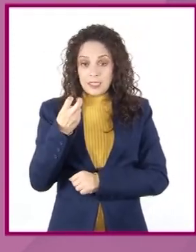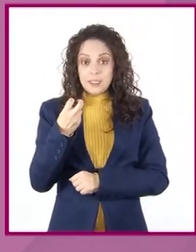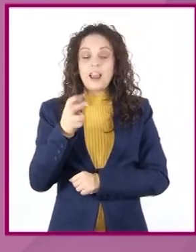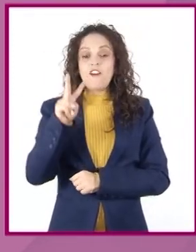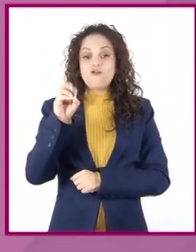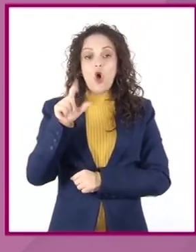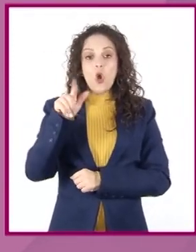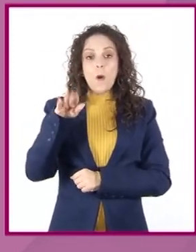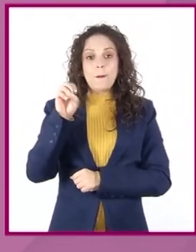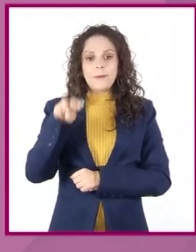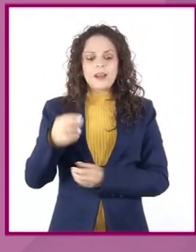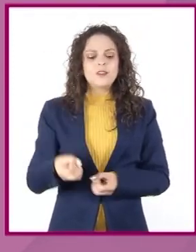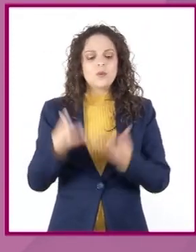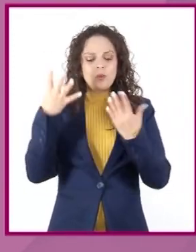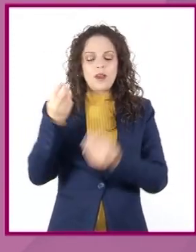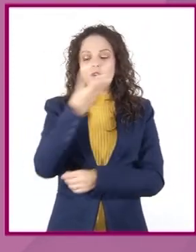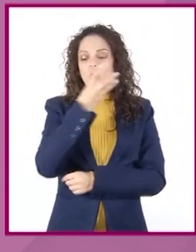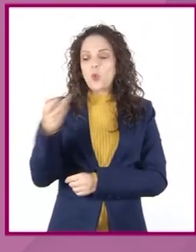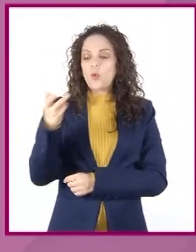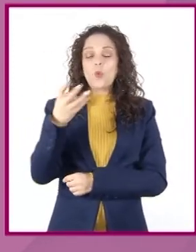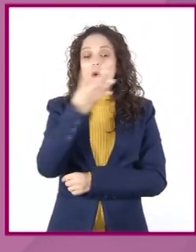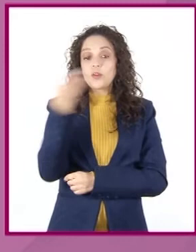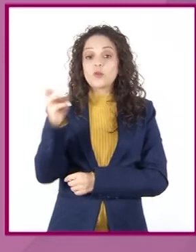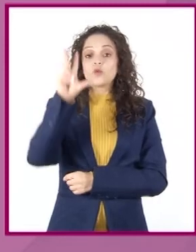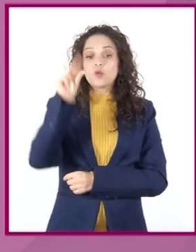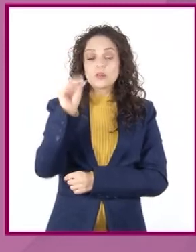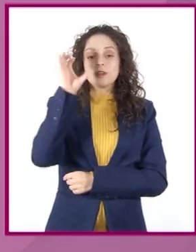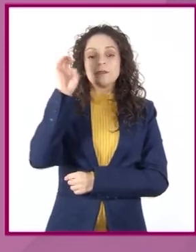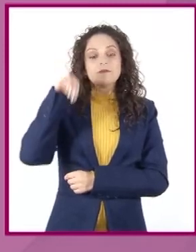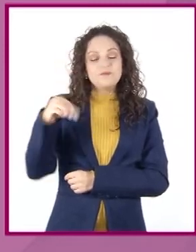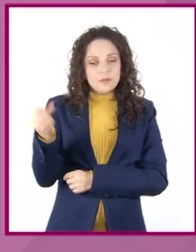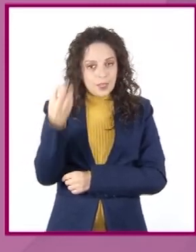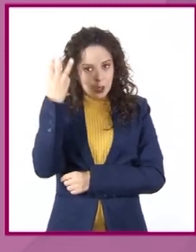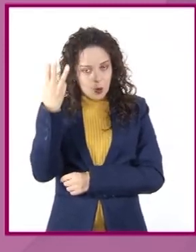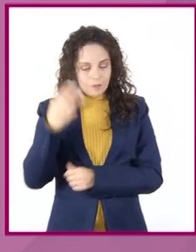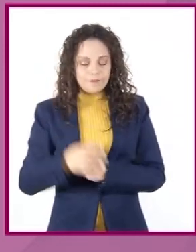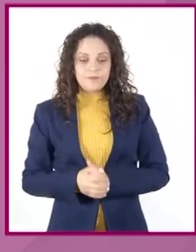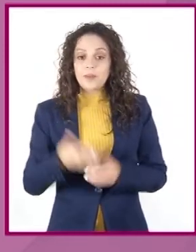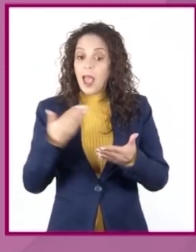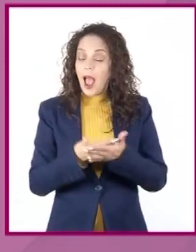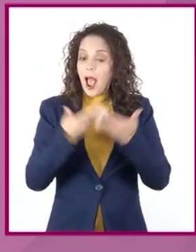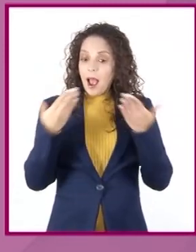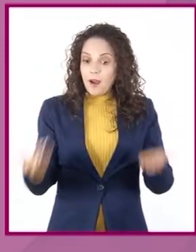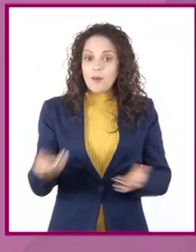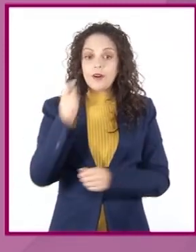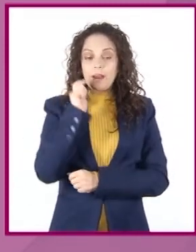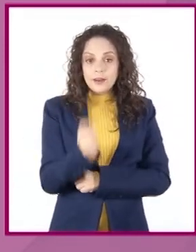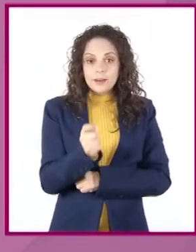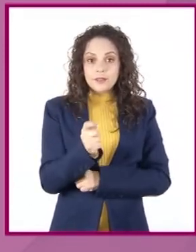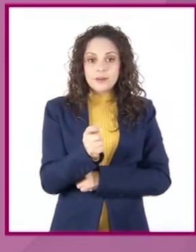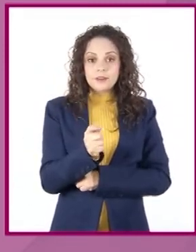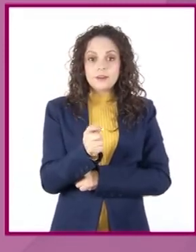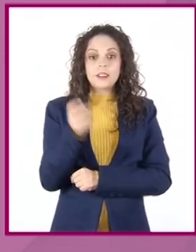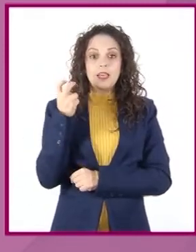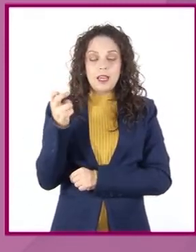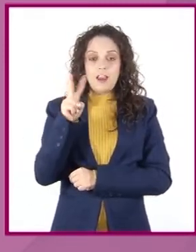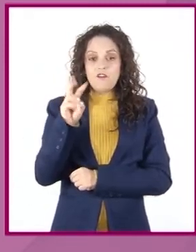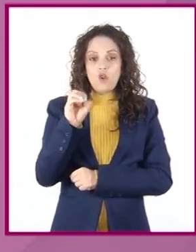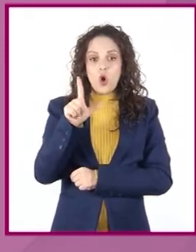de 480 centímetros cúbicos. Ahora, calculemos el volumen de este prisma